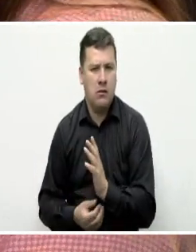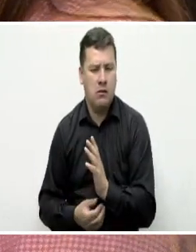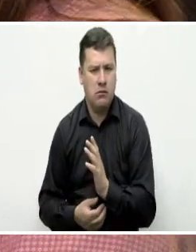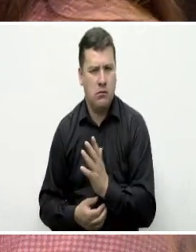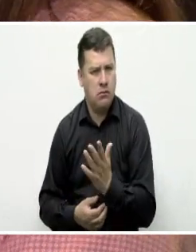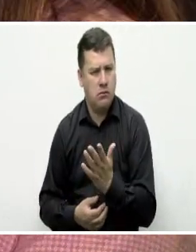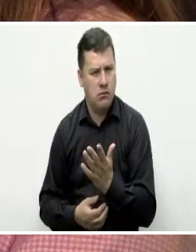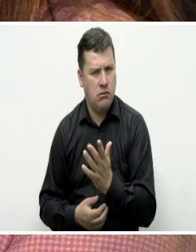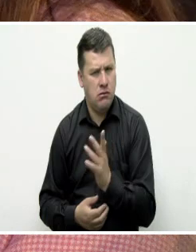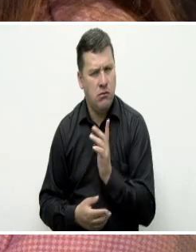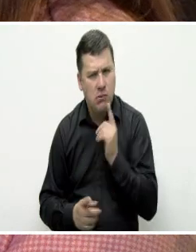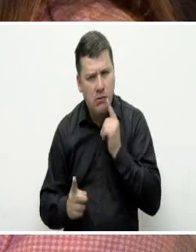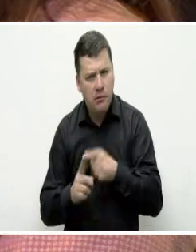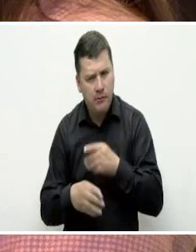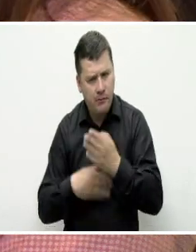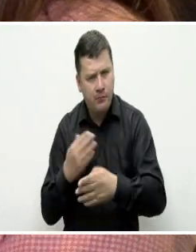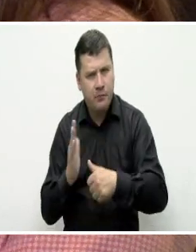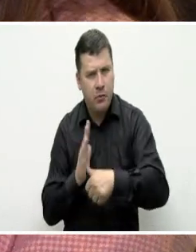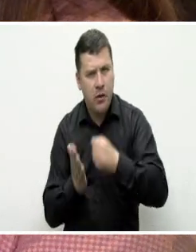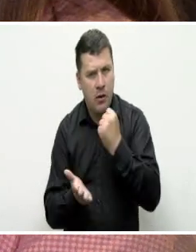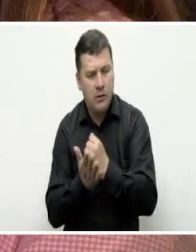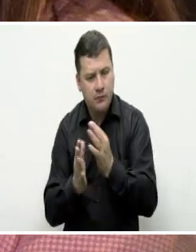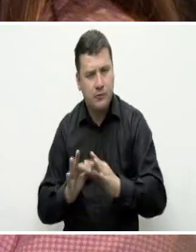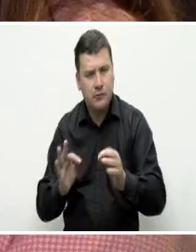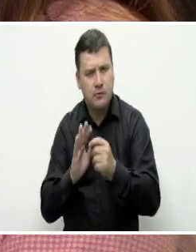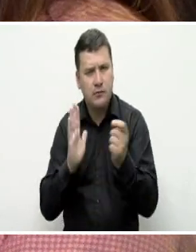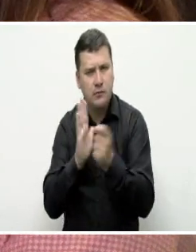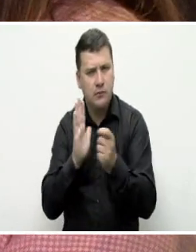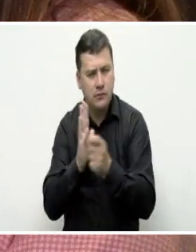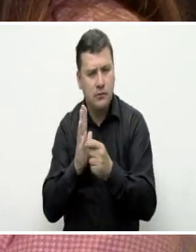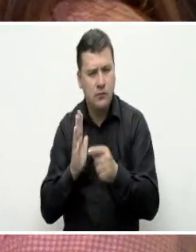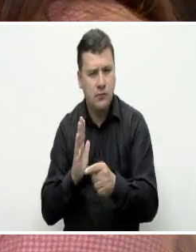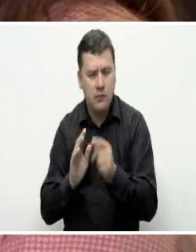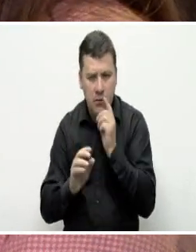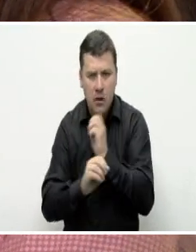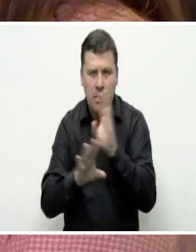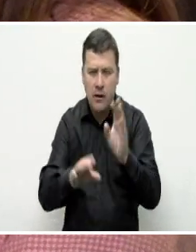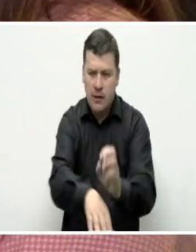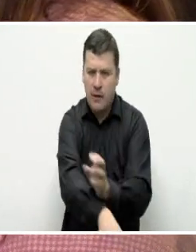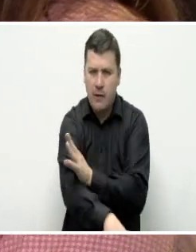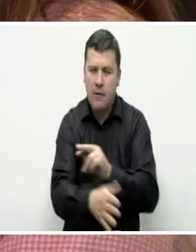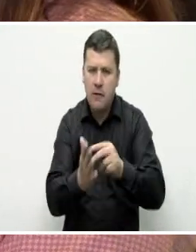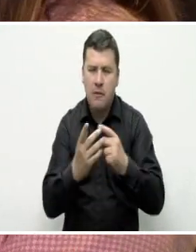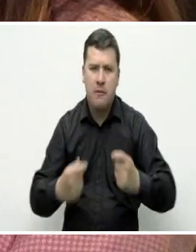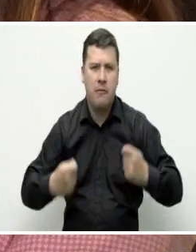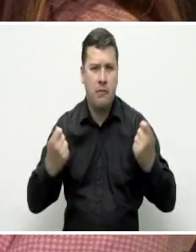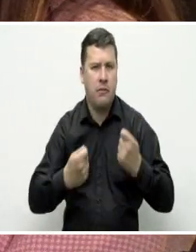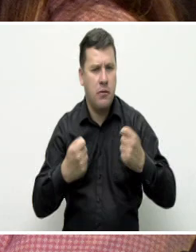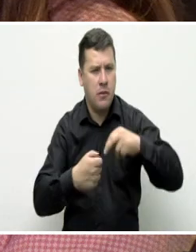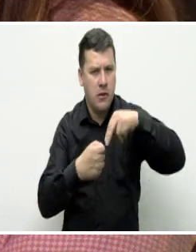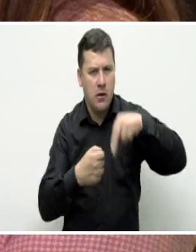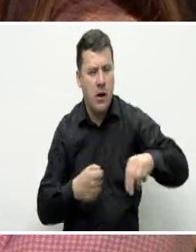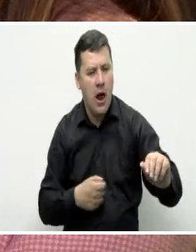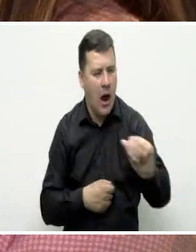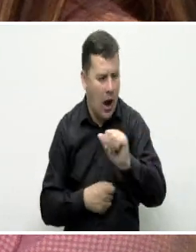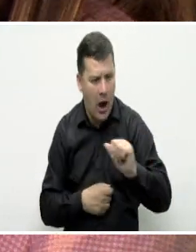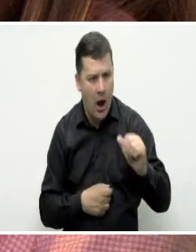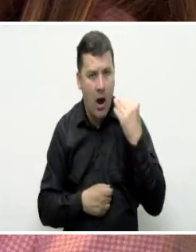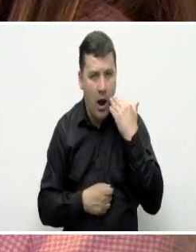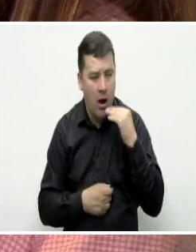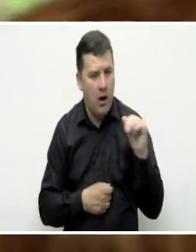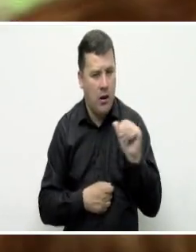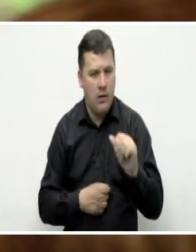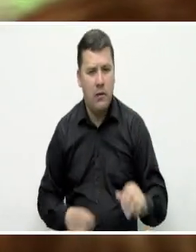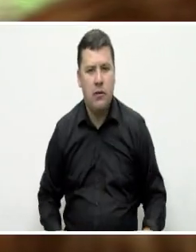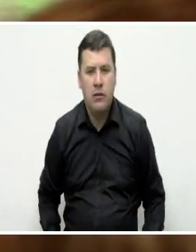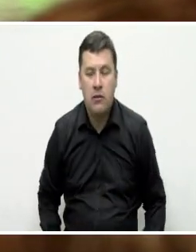son los avances que la registraduría resalta en términos de visibilizar y promover la ciudadanía de las mujeres colombianas?